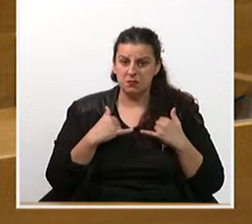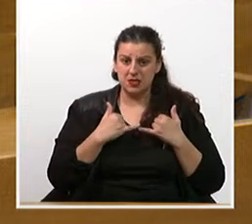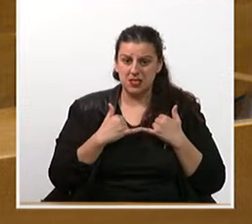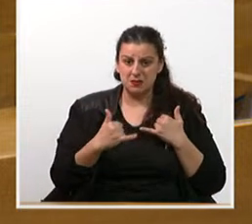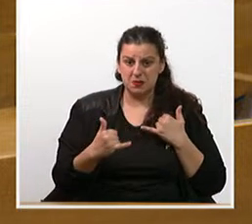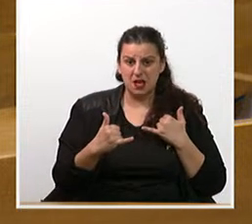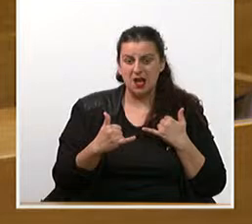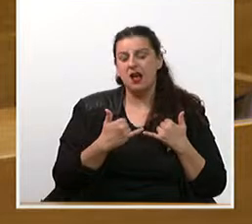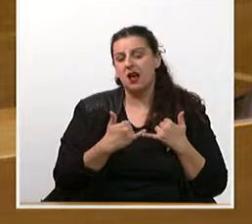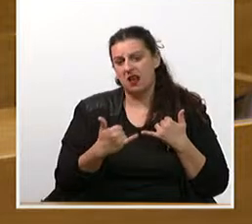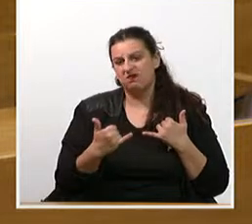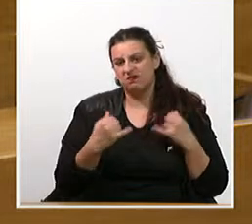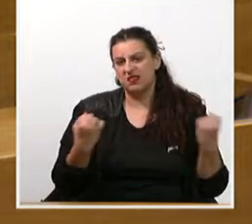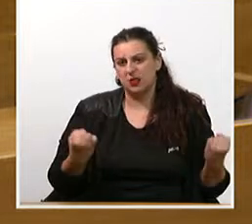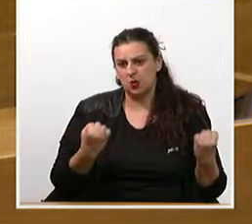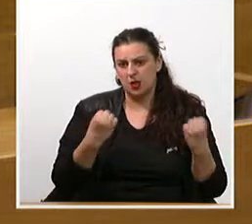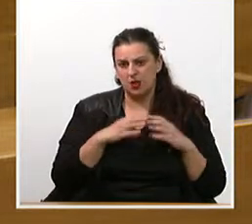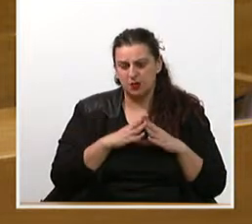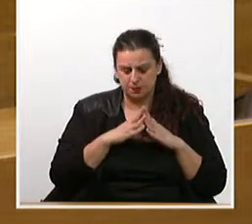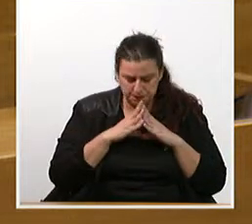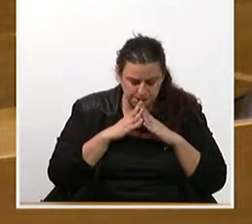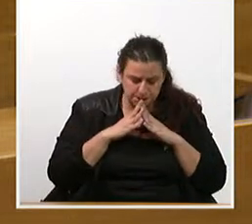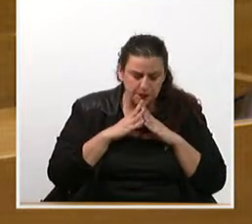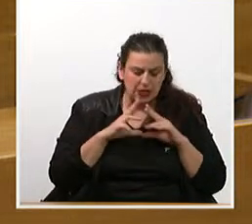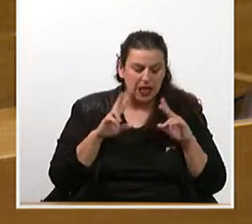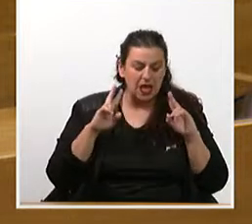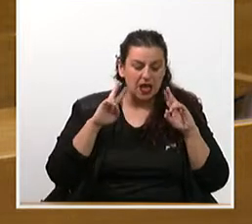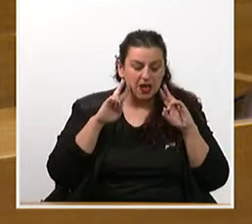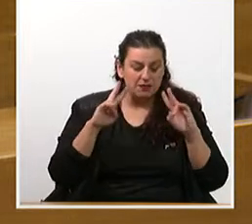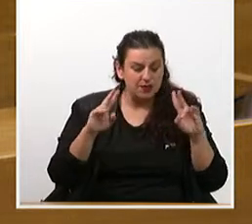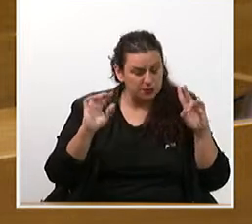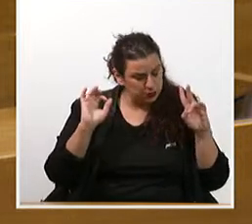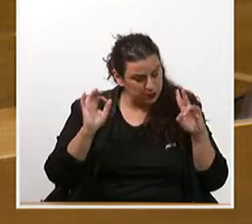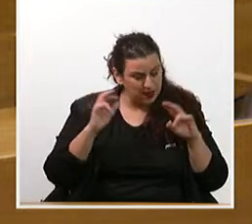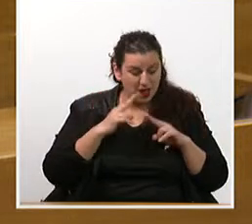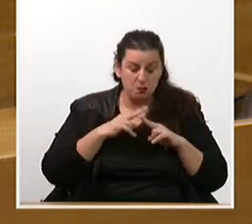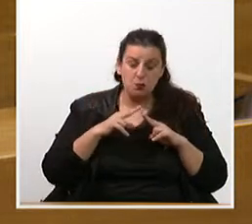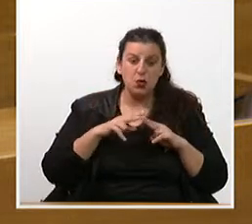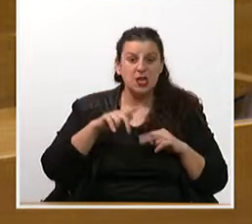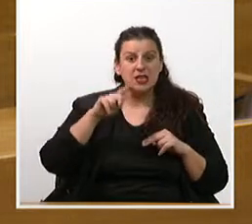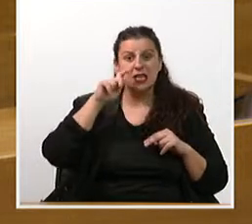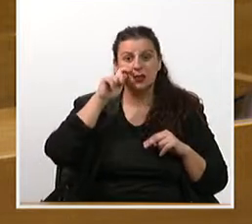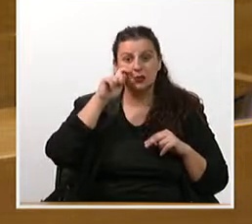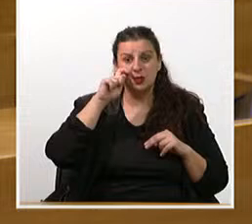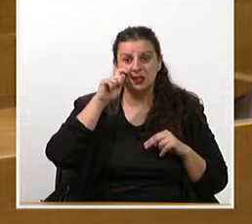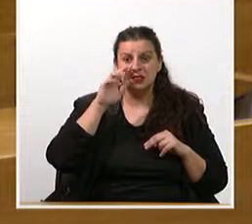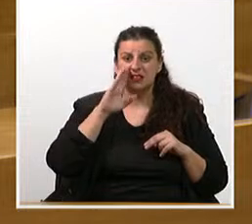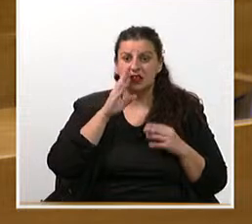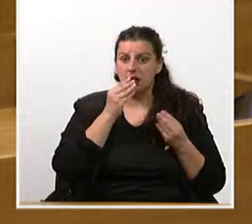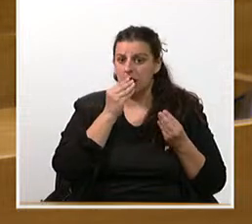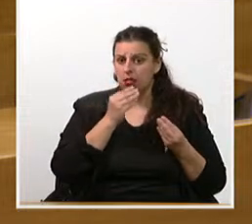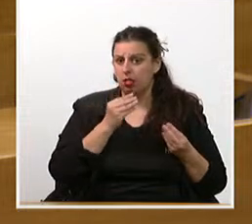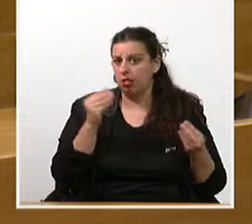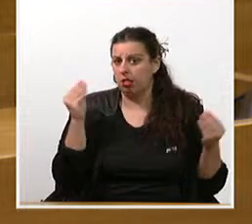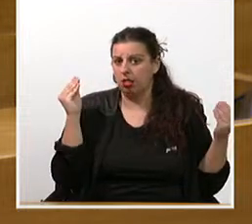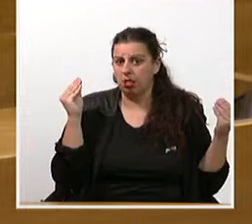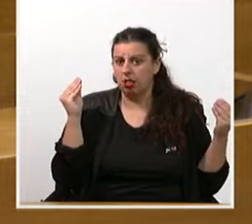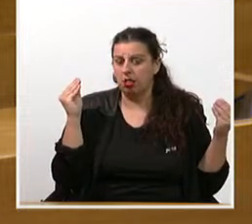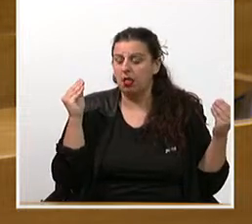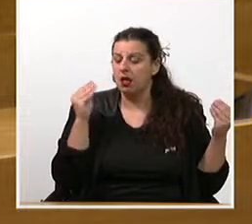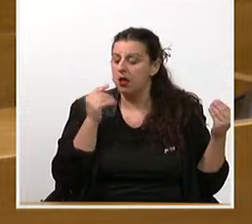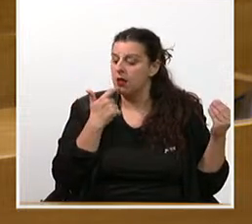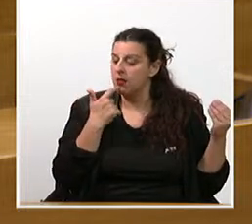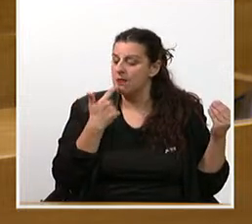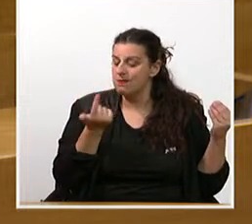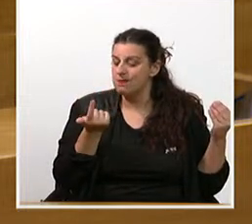de actuación nos encontramos por otro lado con una política turística que estaba diluida en un segundo escalón precisamente para